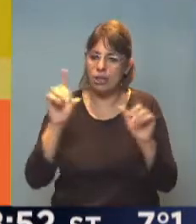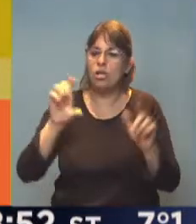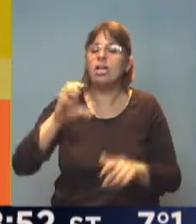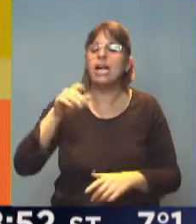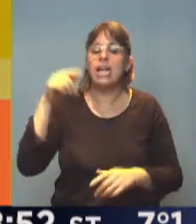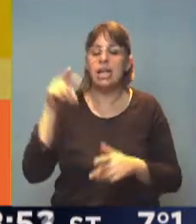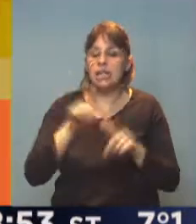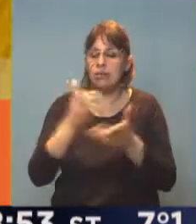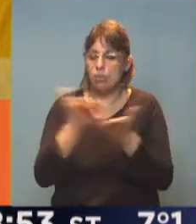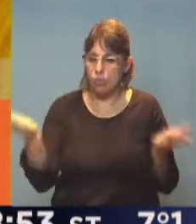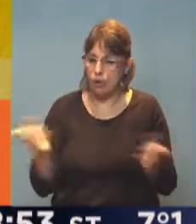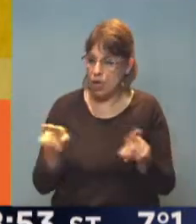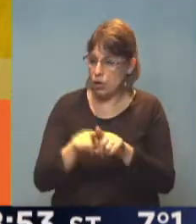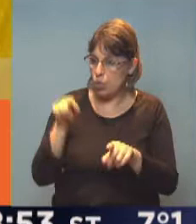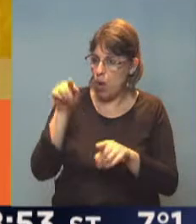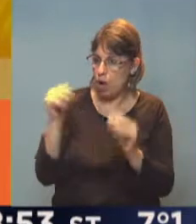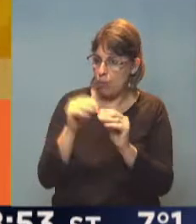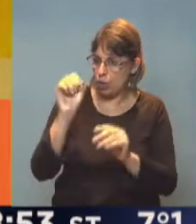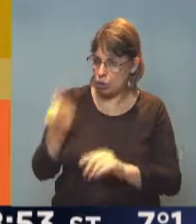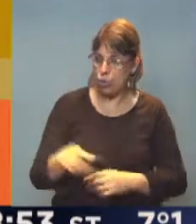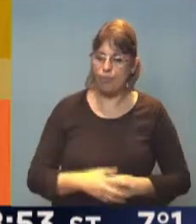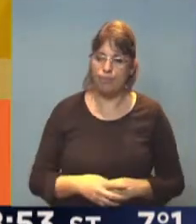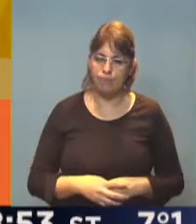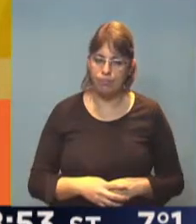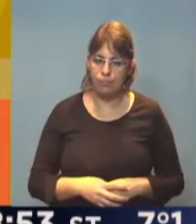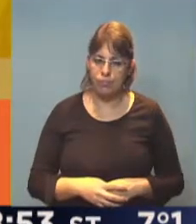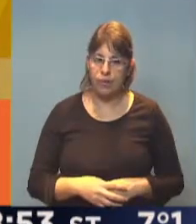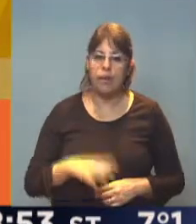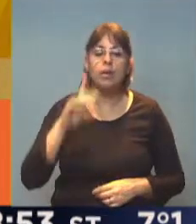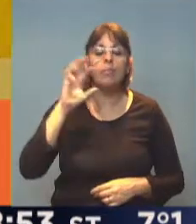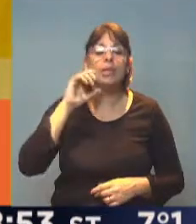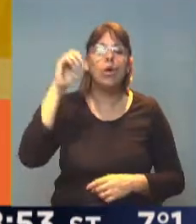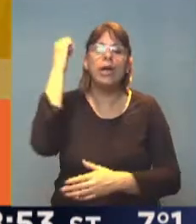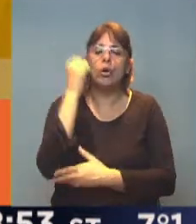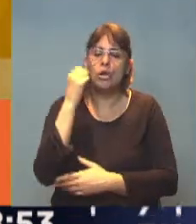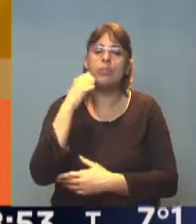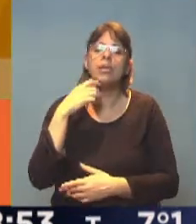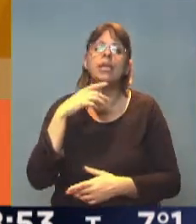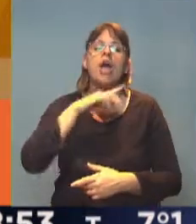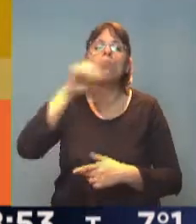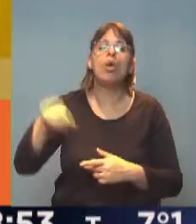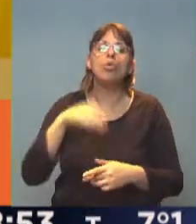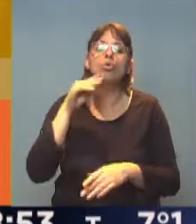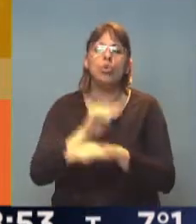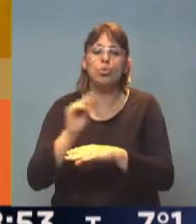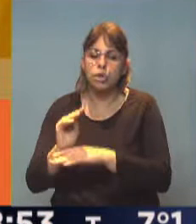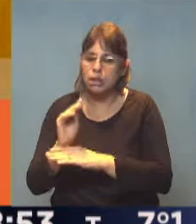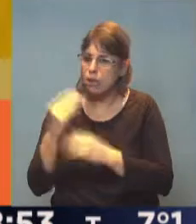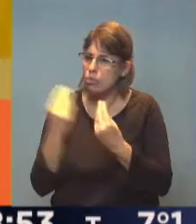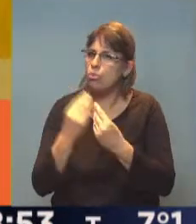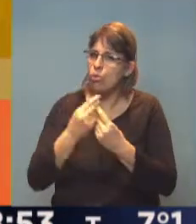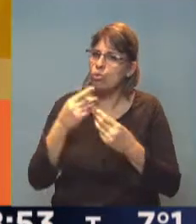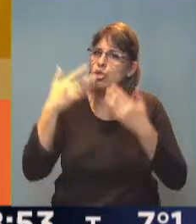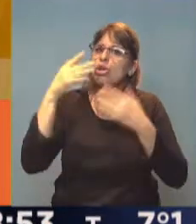bueno igual para los que están allí trabajando con vos buenos bioeconomía producción sustentable hay varias iniciativas que están creciendo